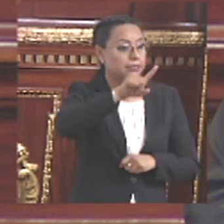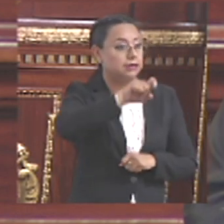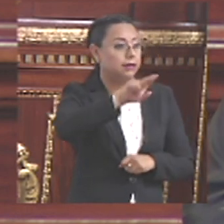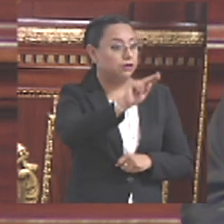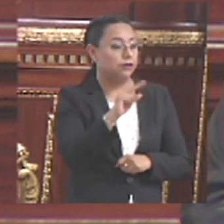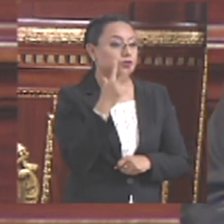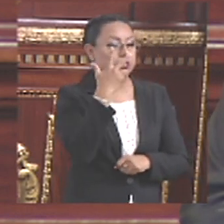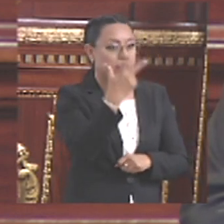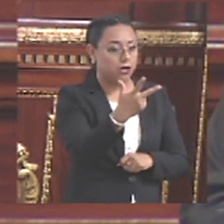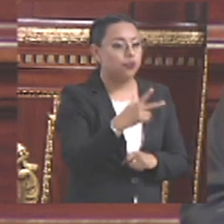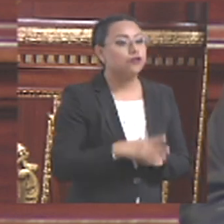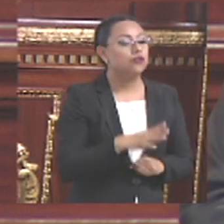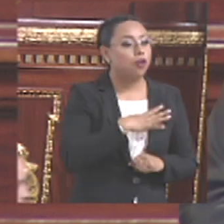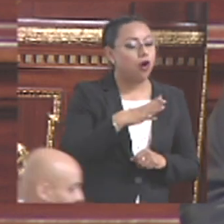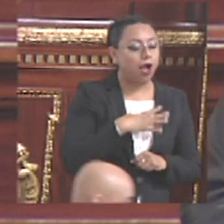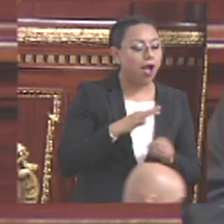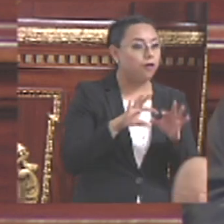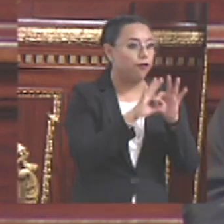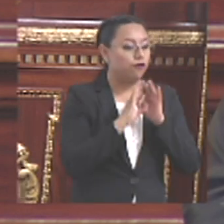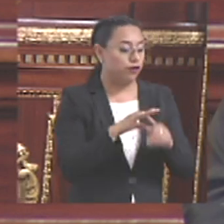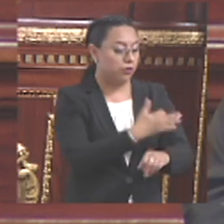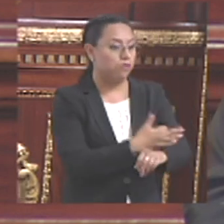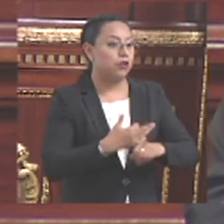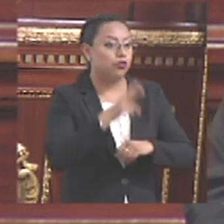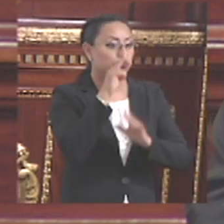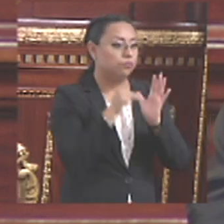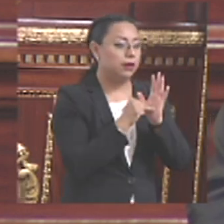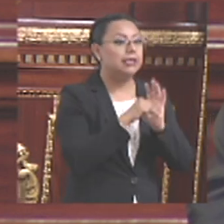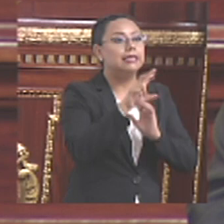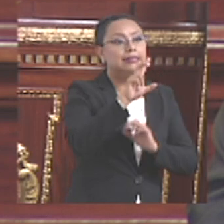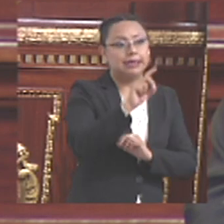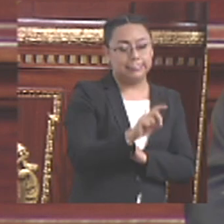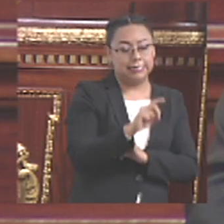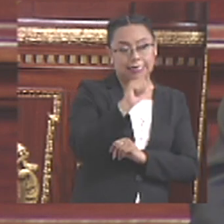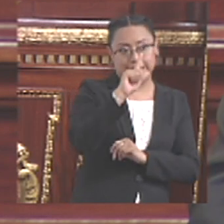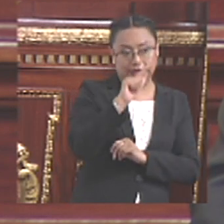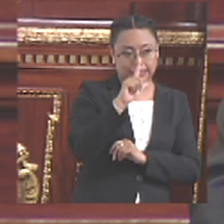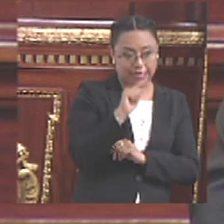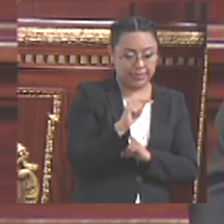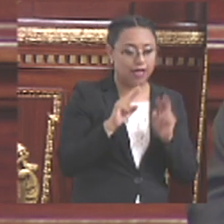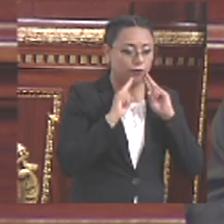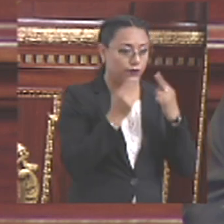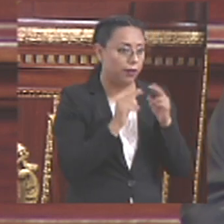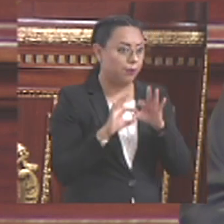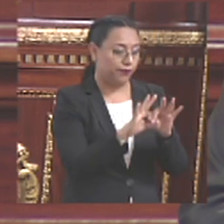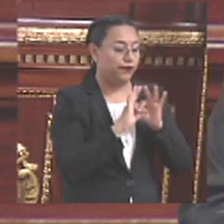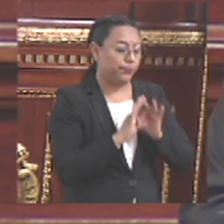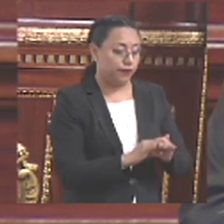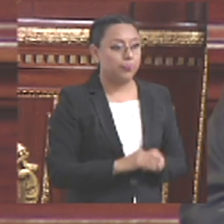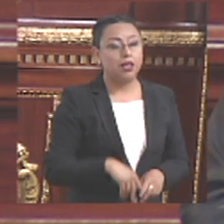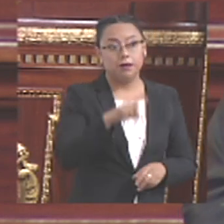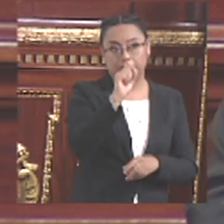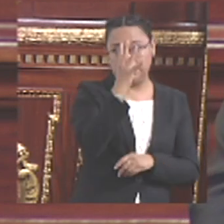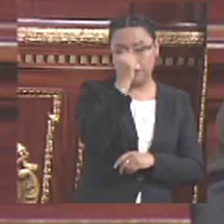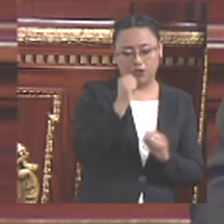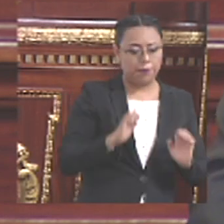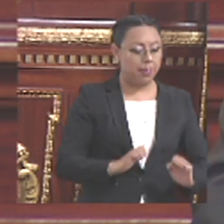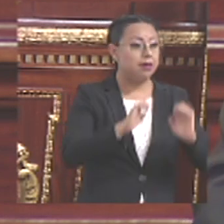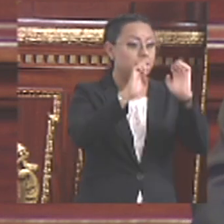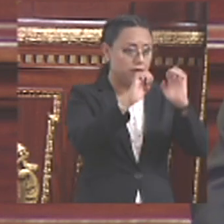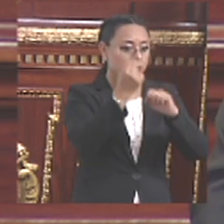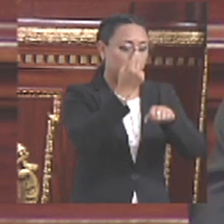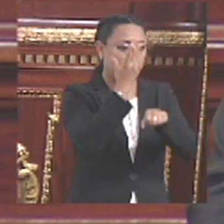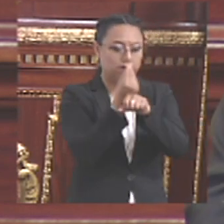viviendas unifamiliares y 2.370 multifamiliares, 29 edificios que necesitan rehabilitación